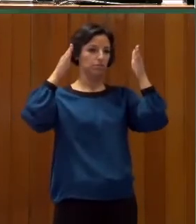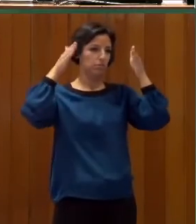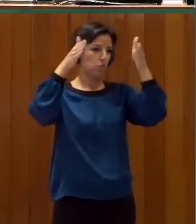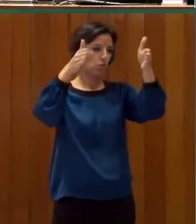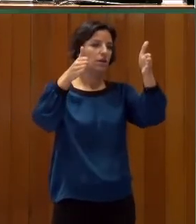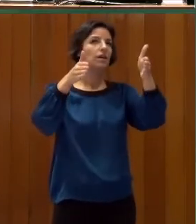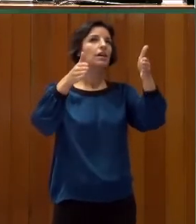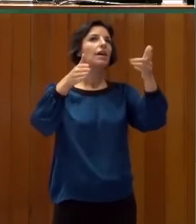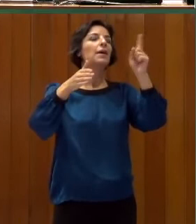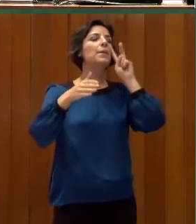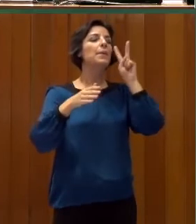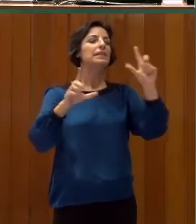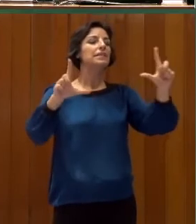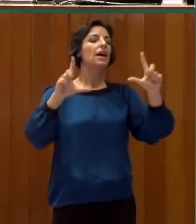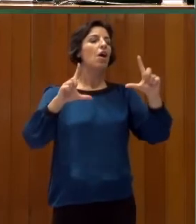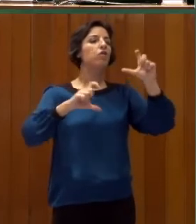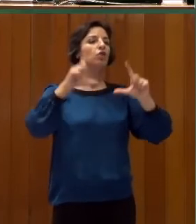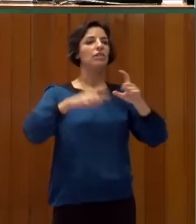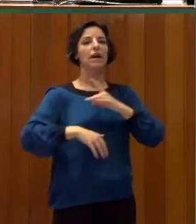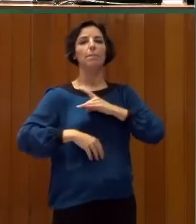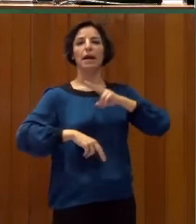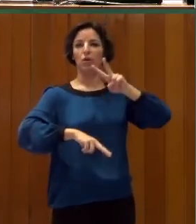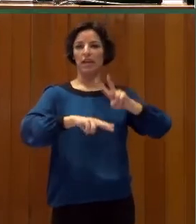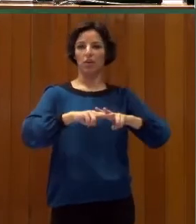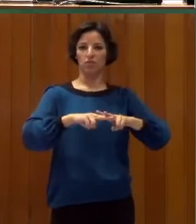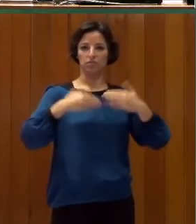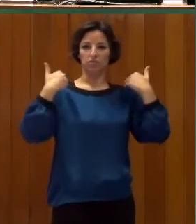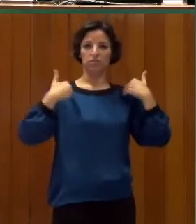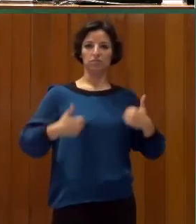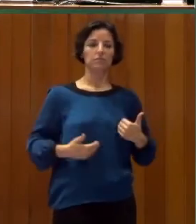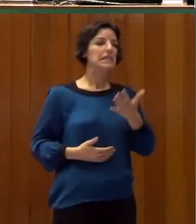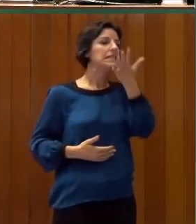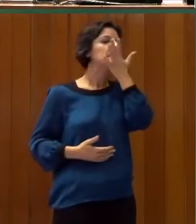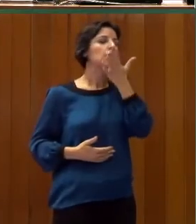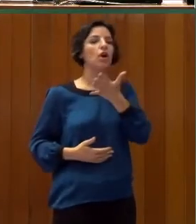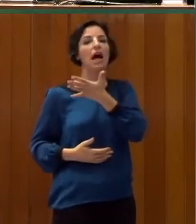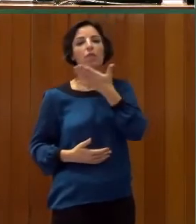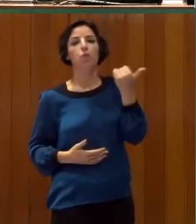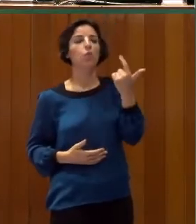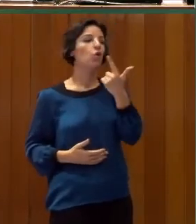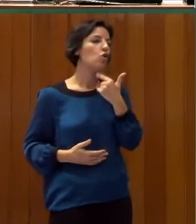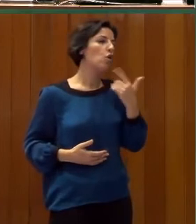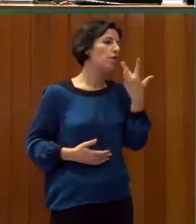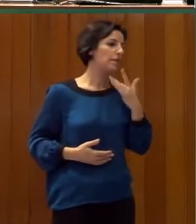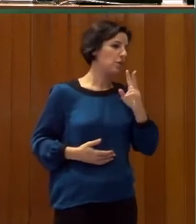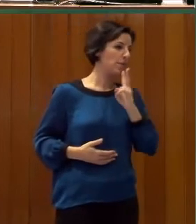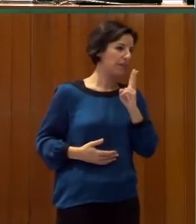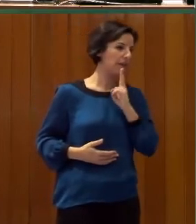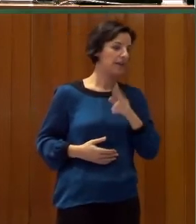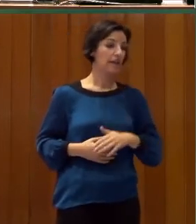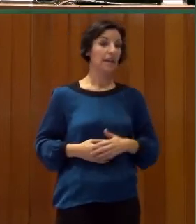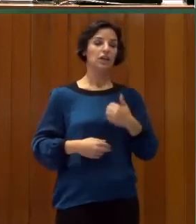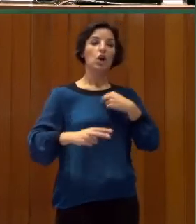estímulo fotografías en blanco y negro de una persona asignando los 4 colores del Stroop. El participante tendría